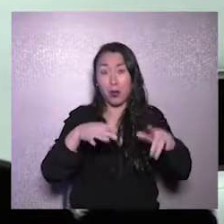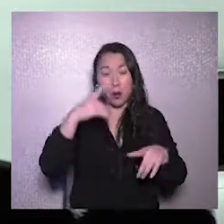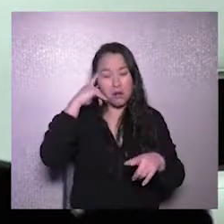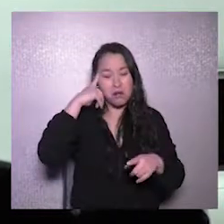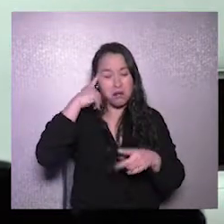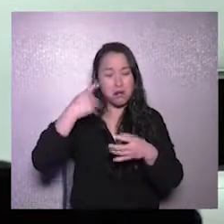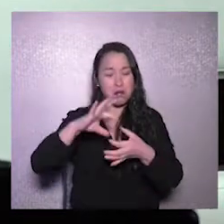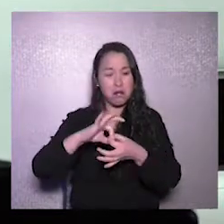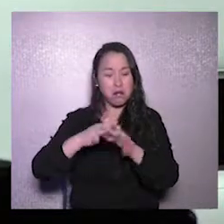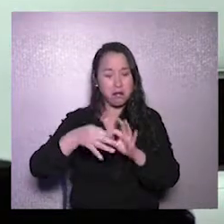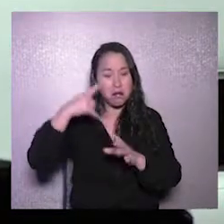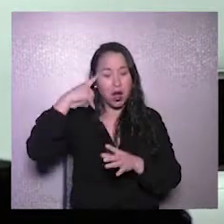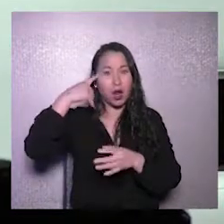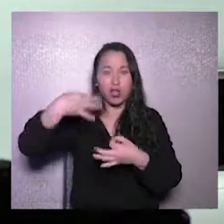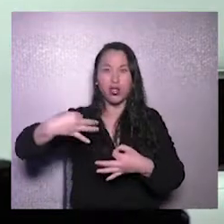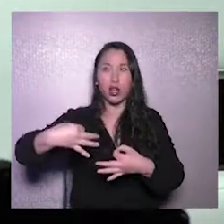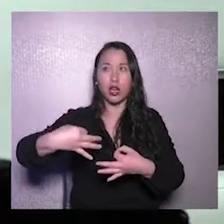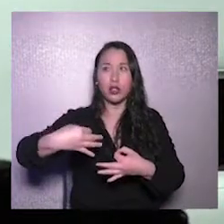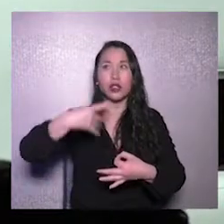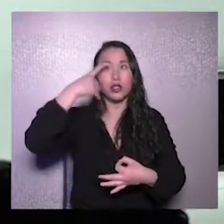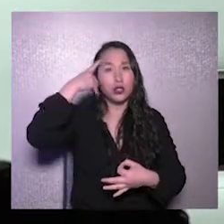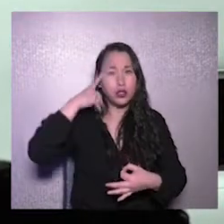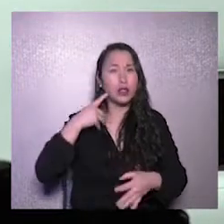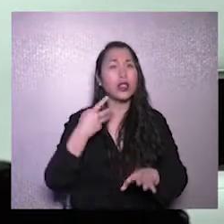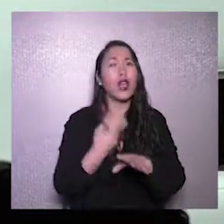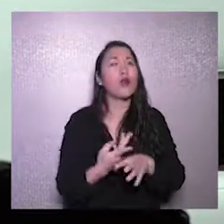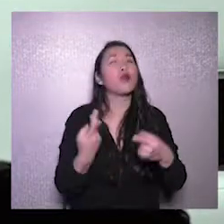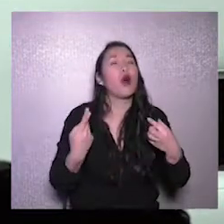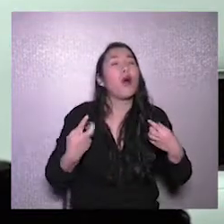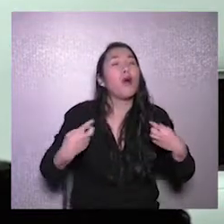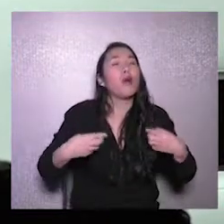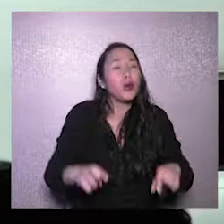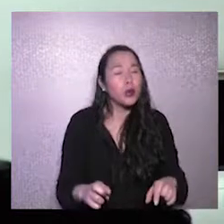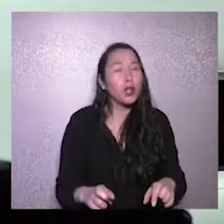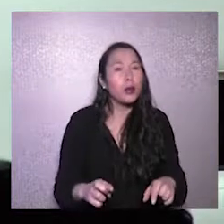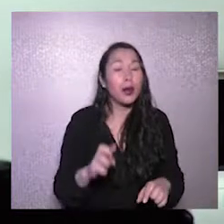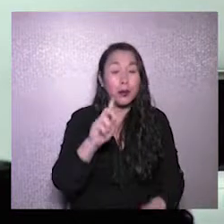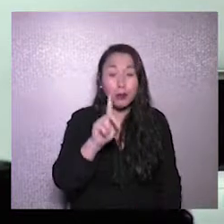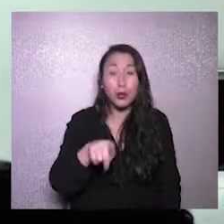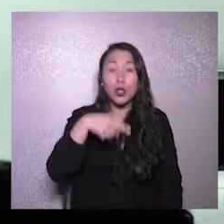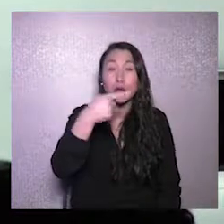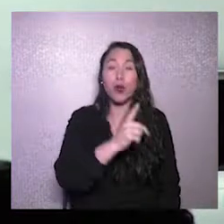compartimos los diagnósticos, yo creo que hay una gran oportunidad en el próximo gobierno,